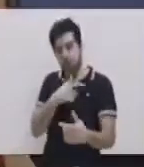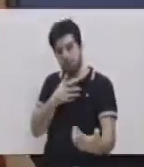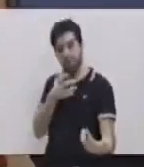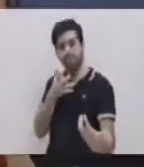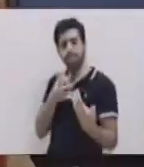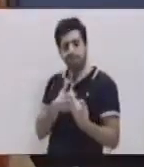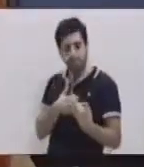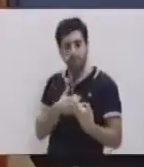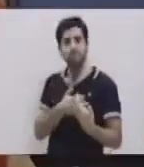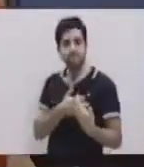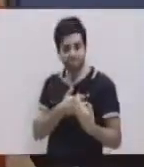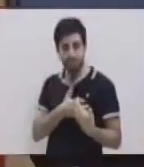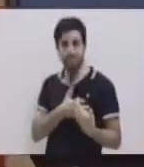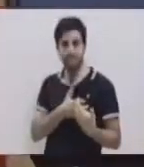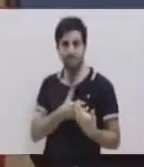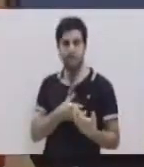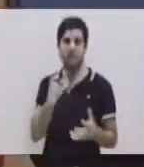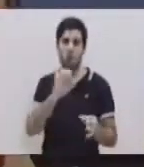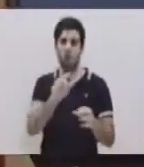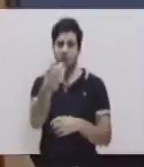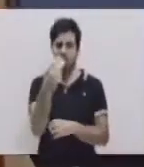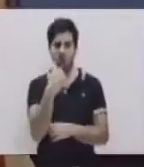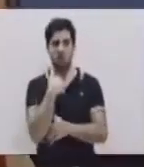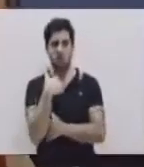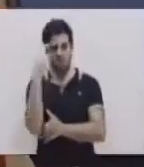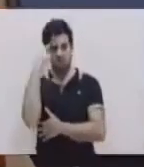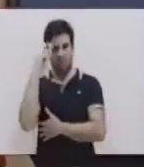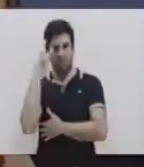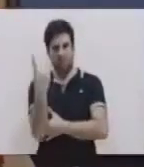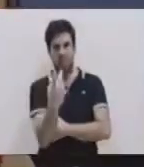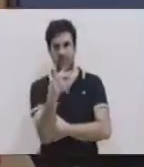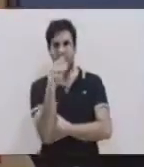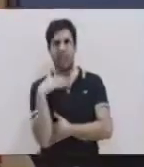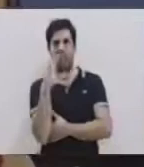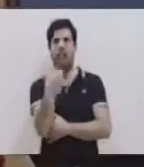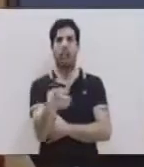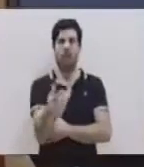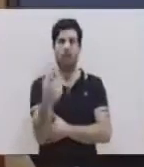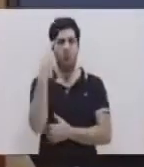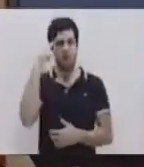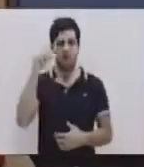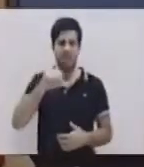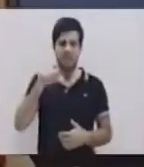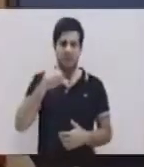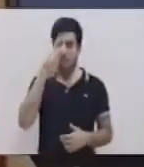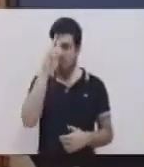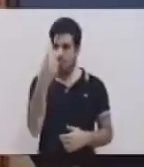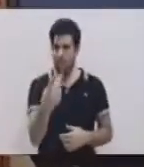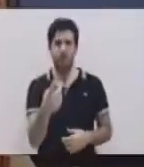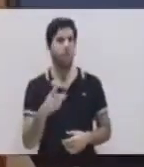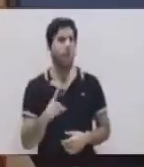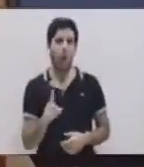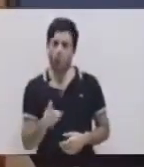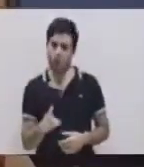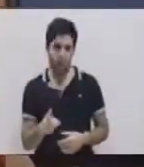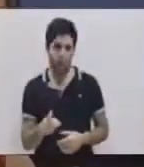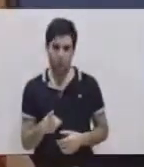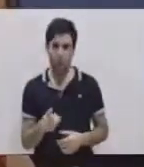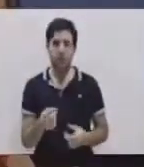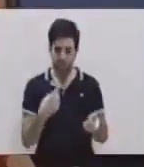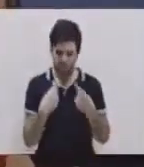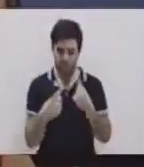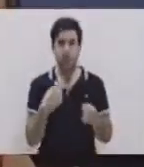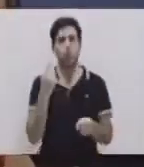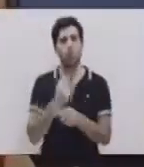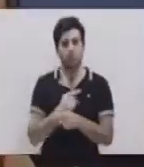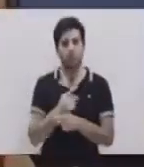para que no hayan malentendidos, ¿verdad? Y que pues puedan malinterpretar alguna idea que posiblemente nosotros no queríamos ofender a